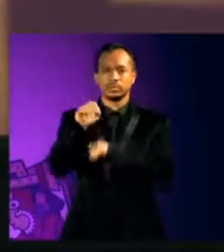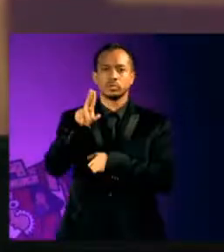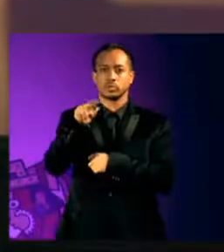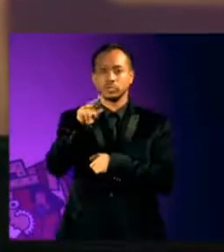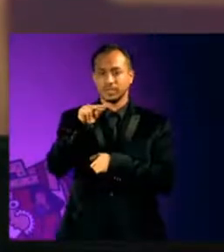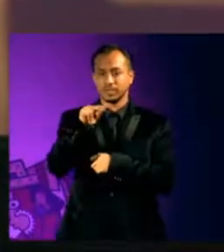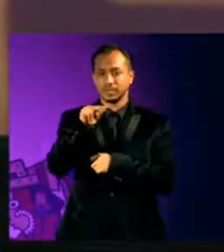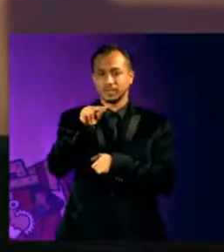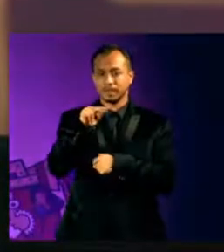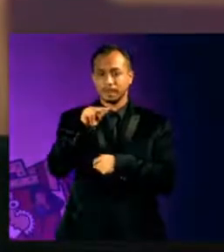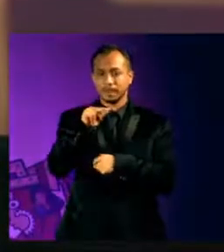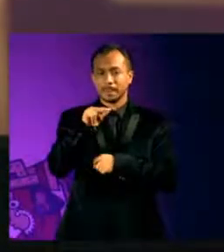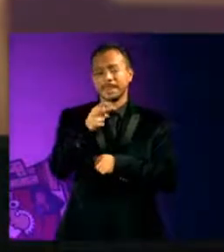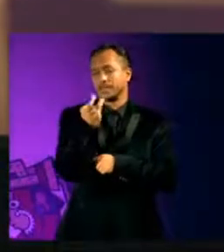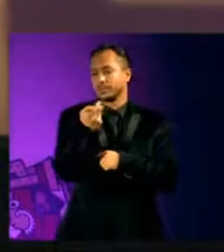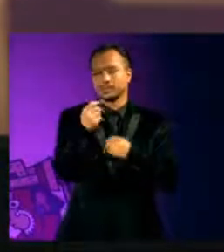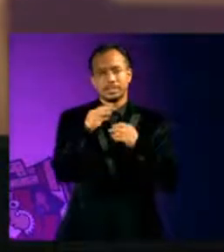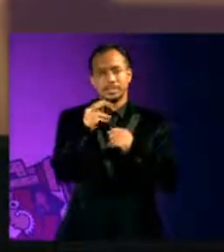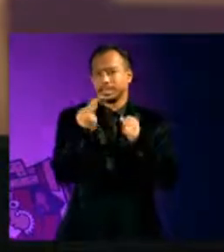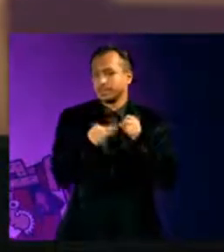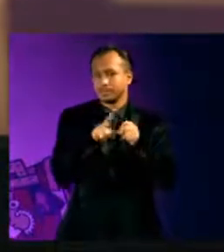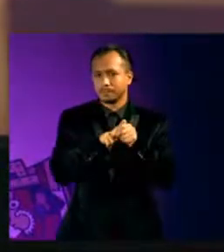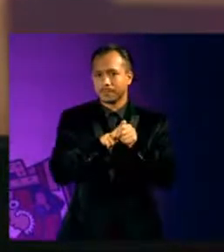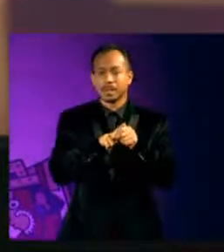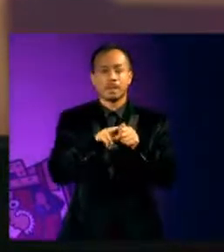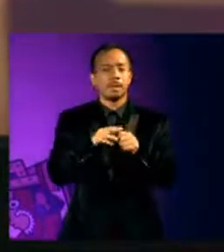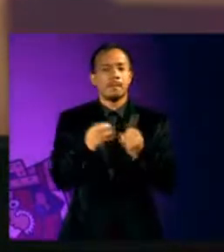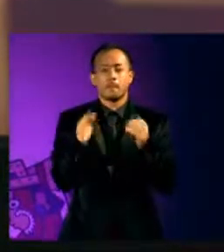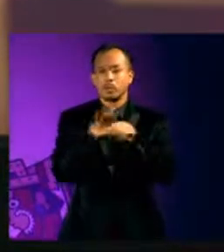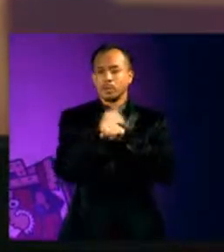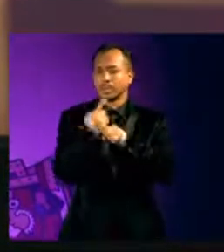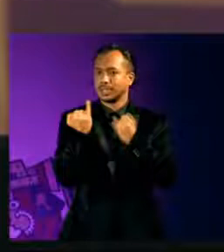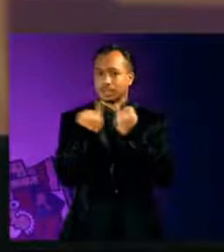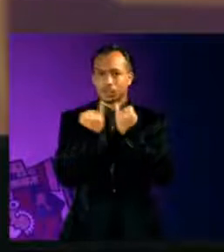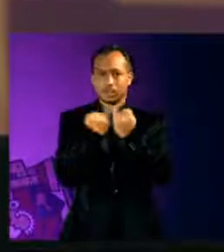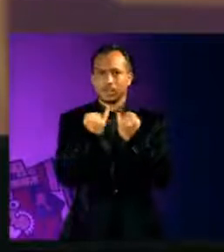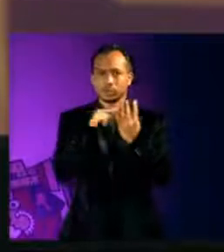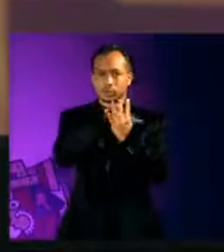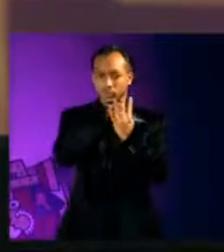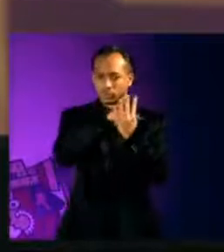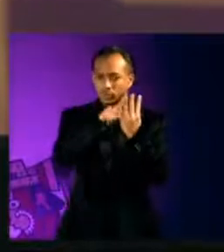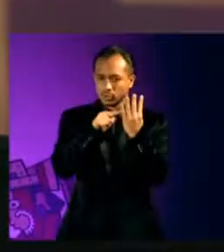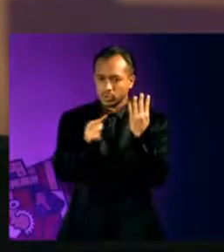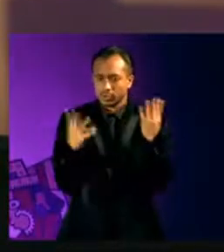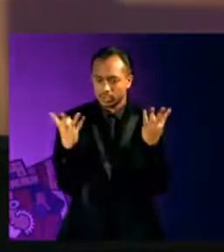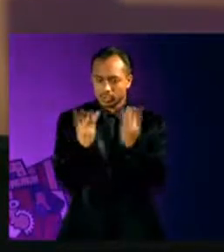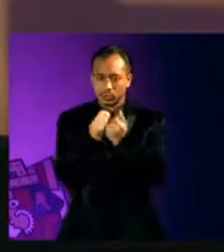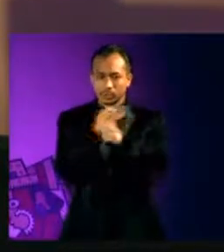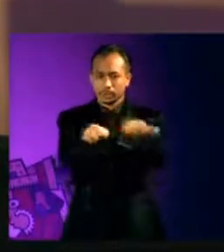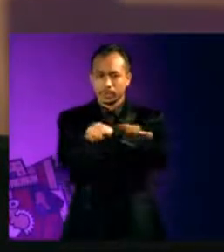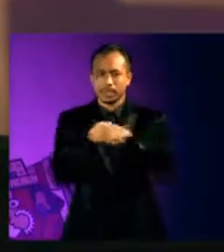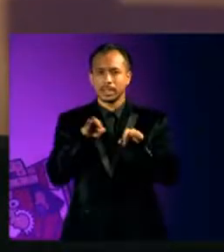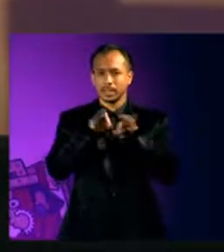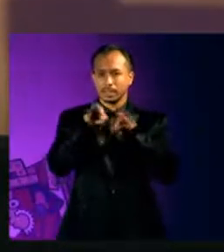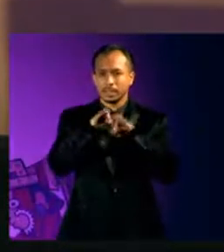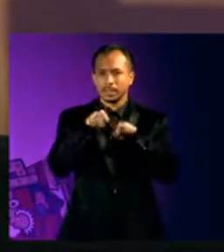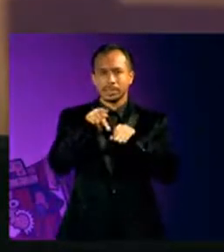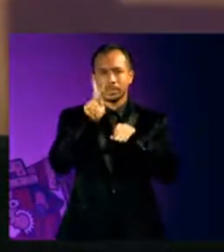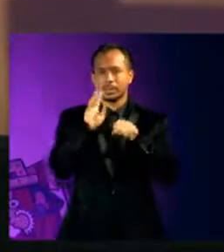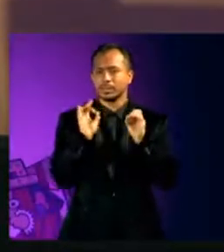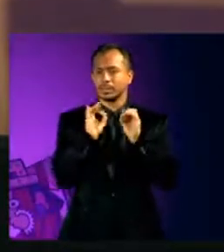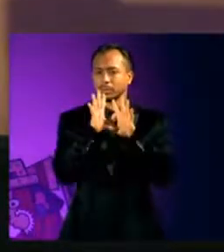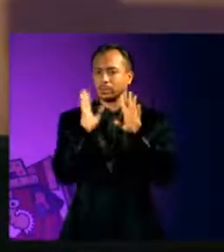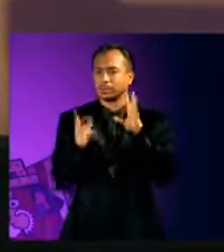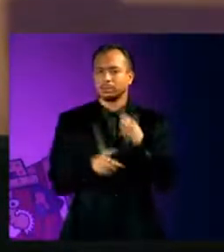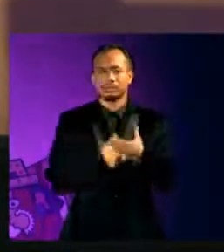dos personas trabajando en cada familia no alcanza y entonces esta idea del proveedor total se cae